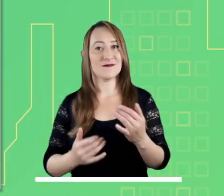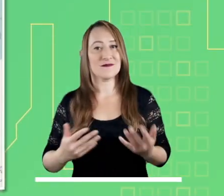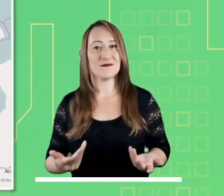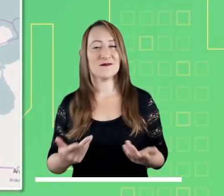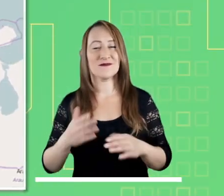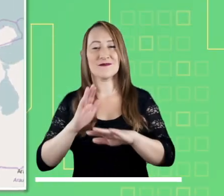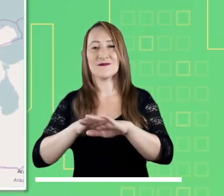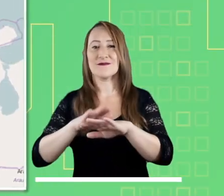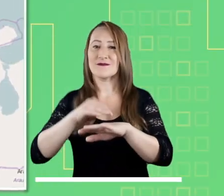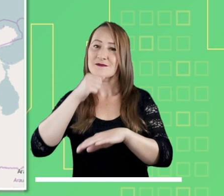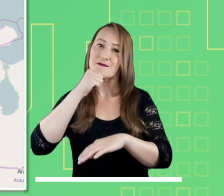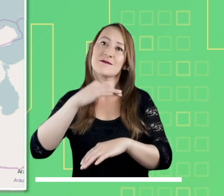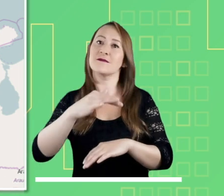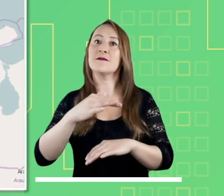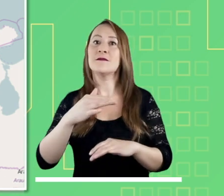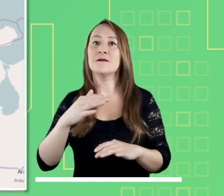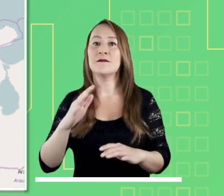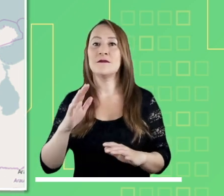y Chocó.